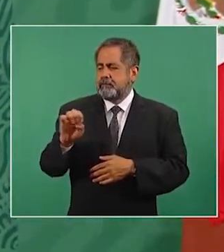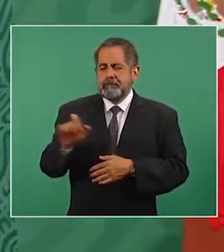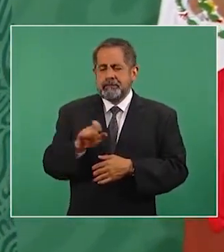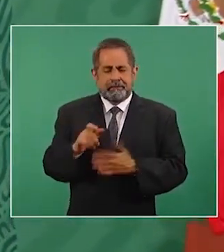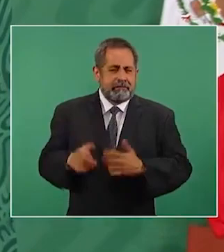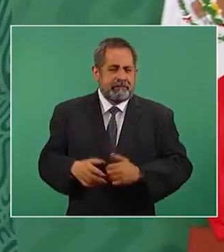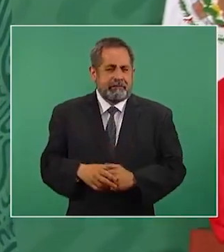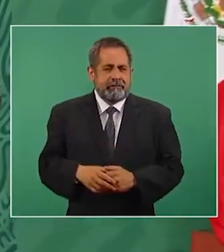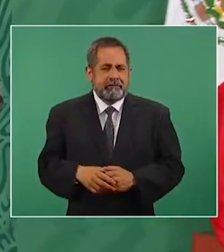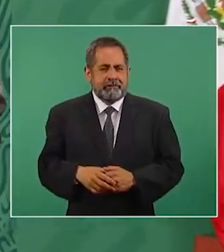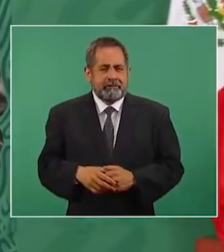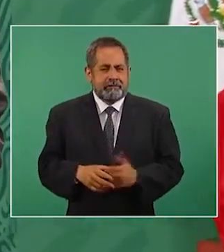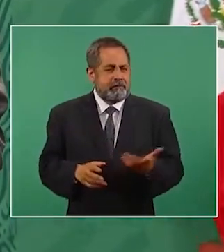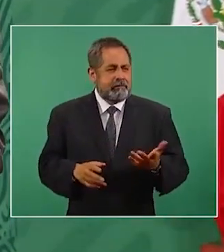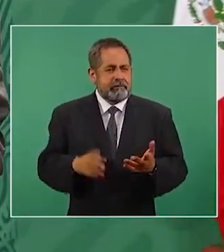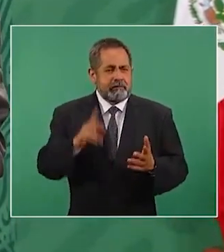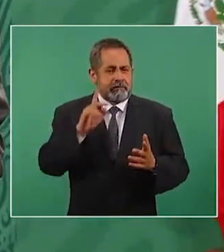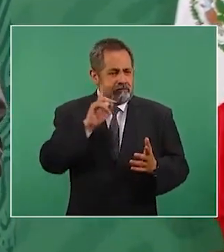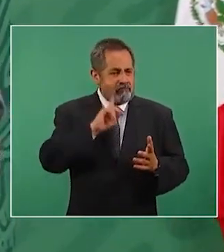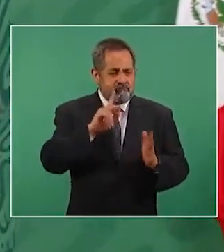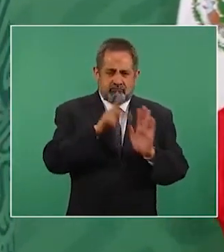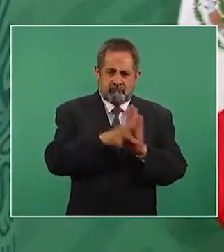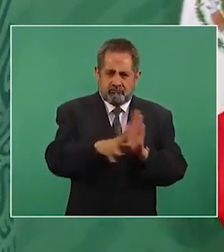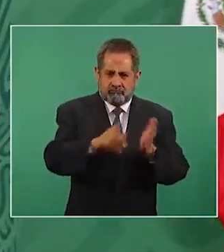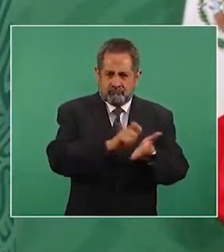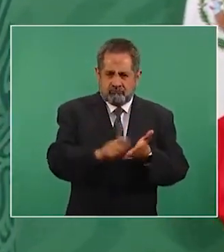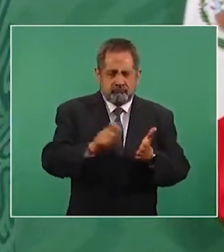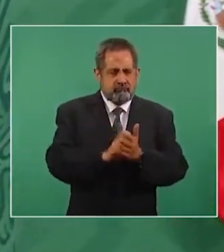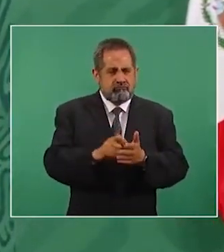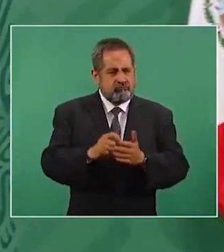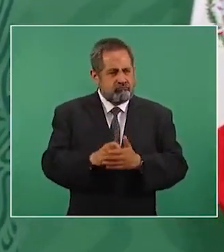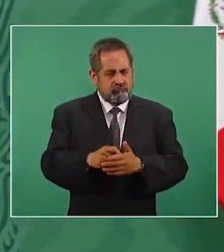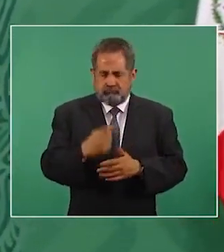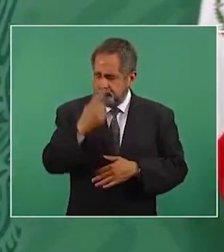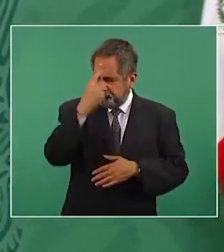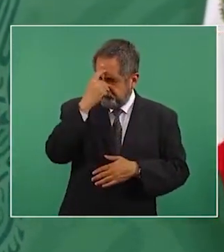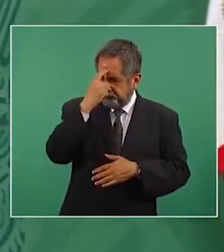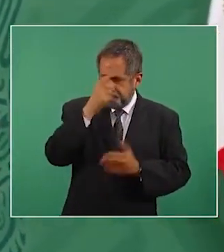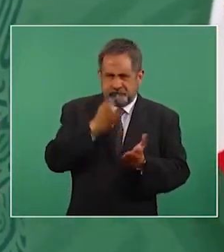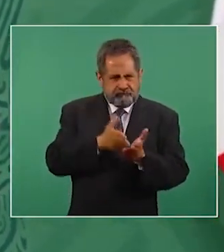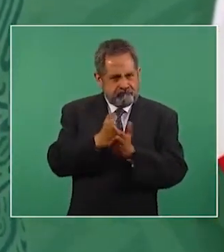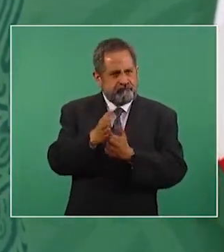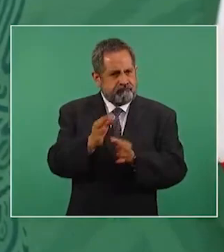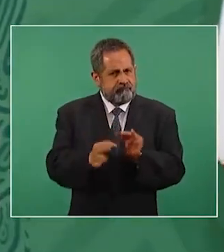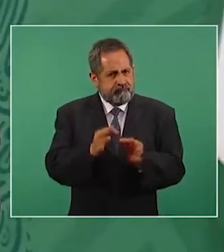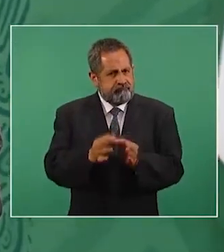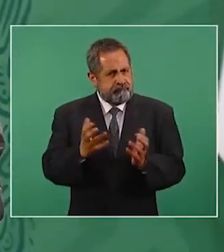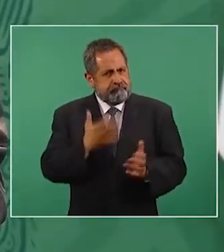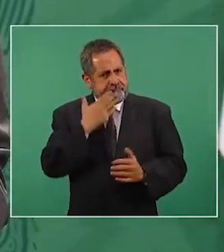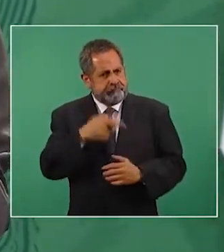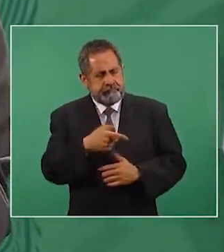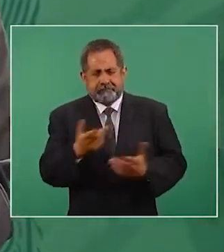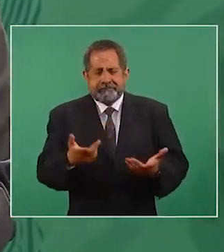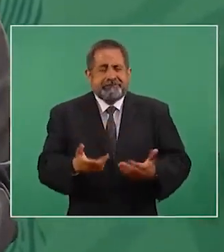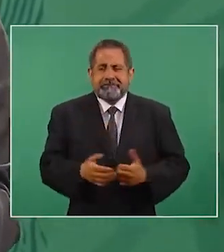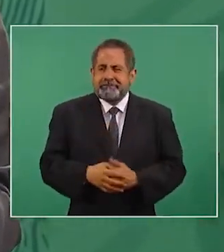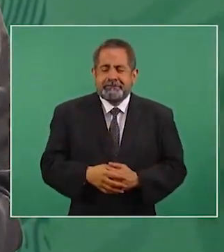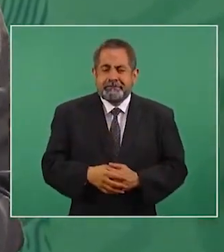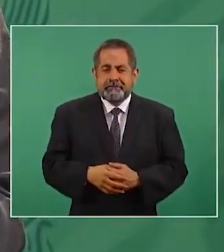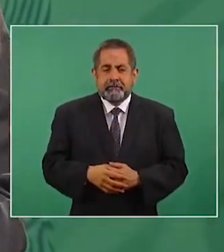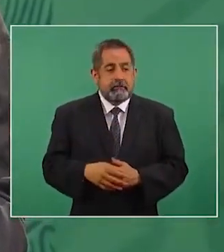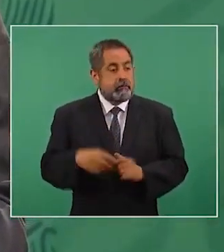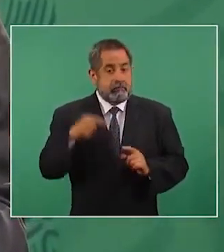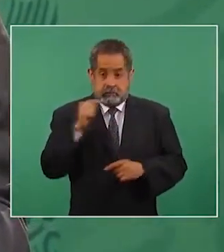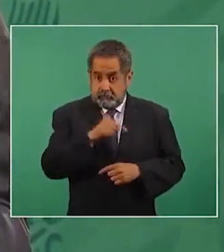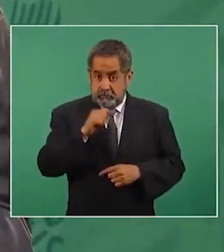una periodista consecuente, porque se